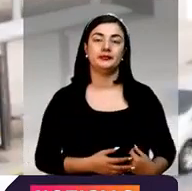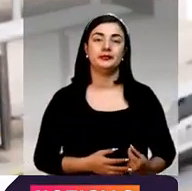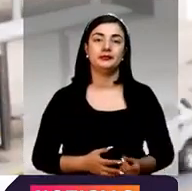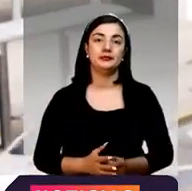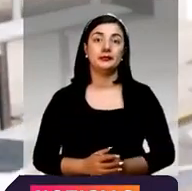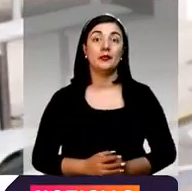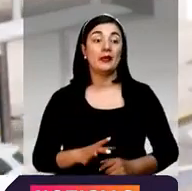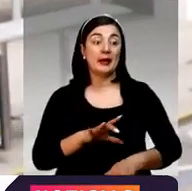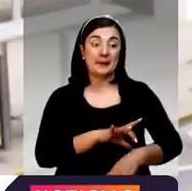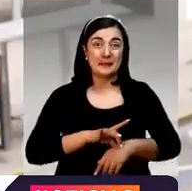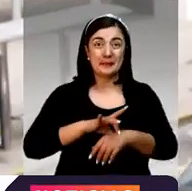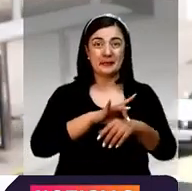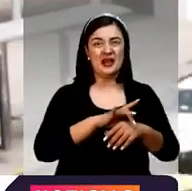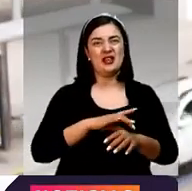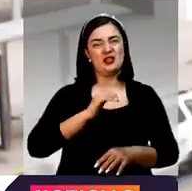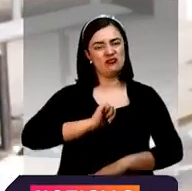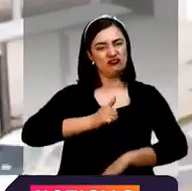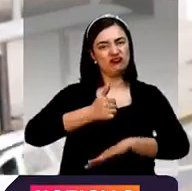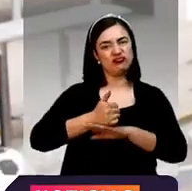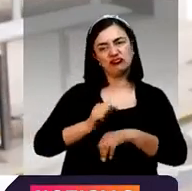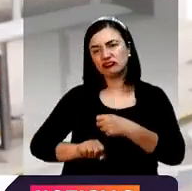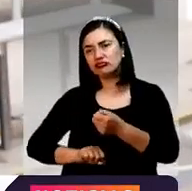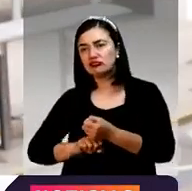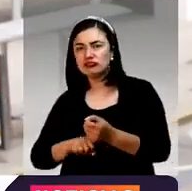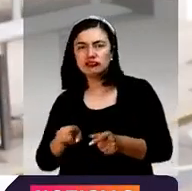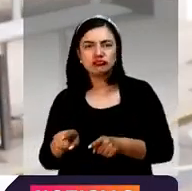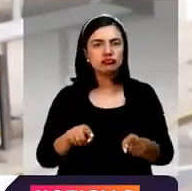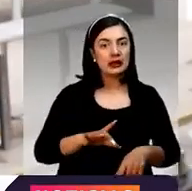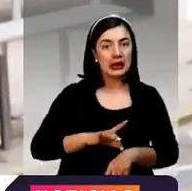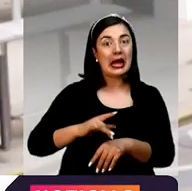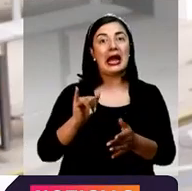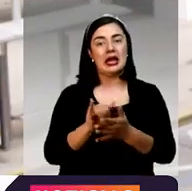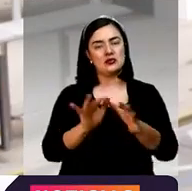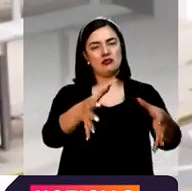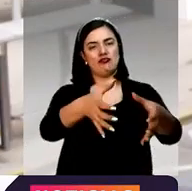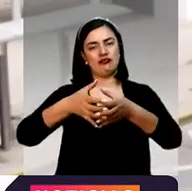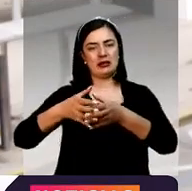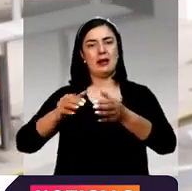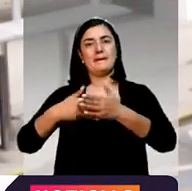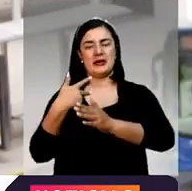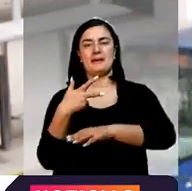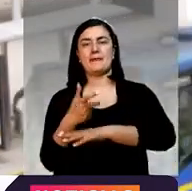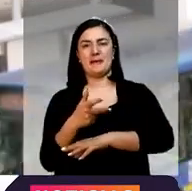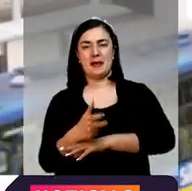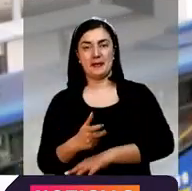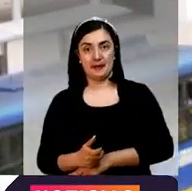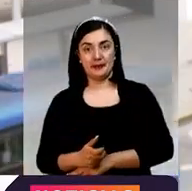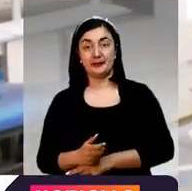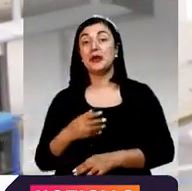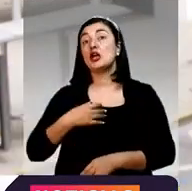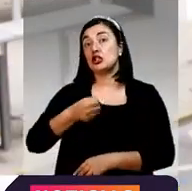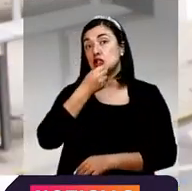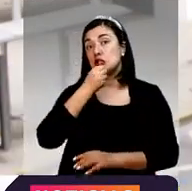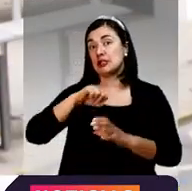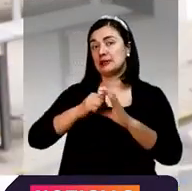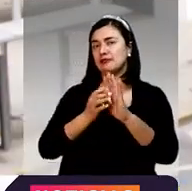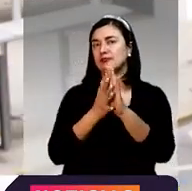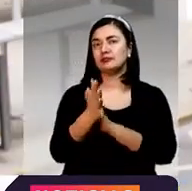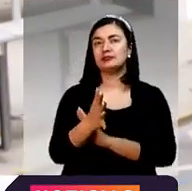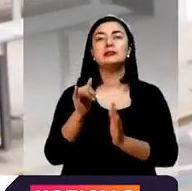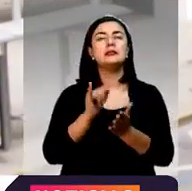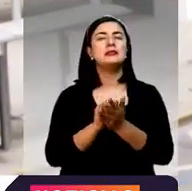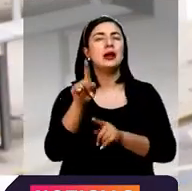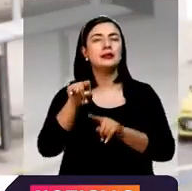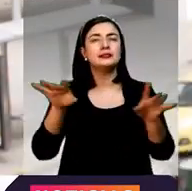Médicos y jefes asistenciales hacen parte de ese primer grupo que será inmunizado en Bogotá. En Noticias Capital tenemos los rostros de aquellos